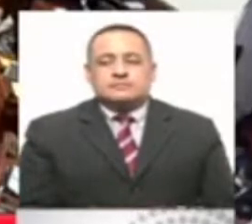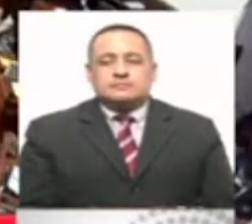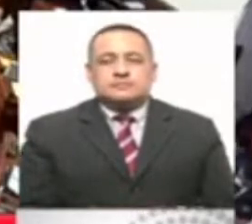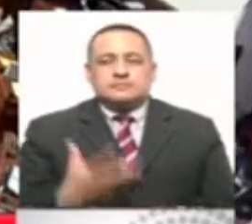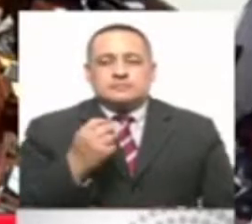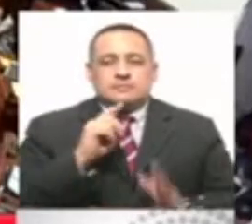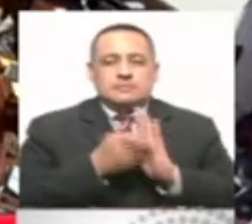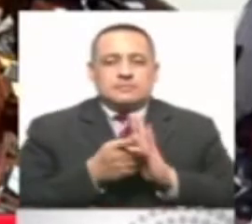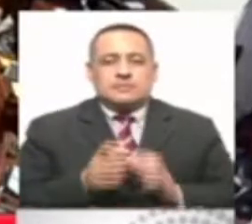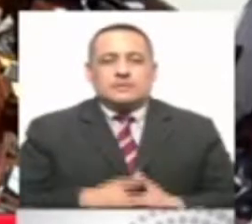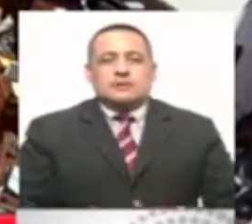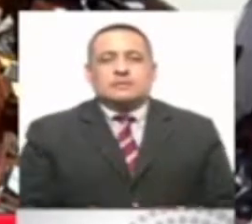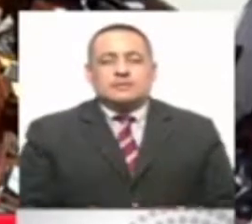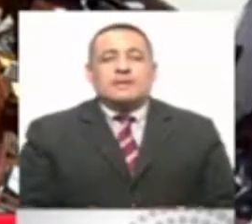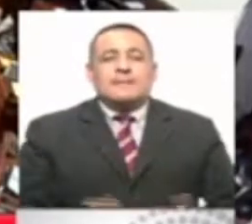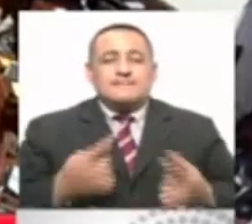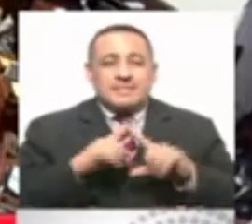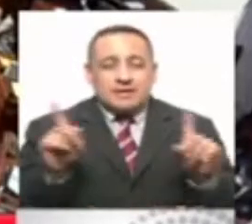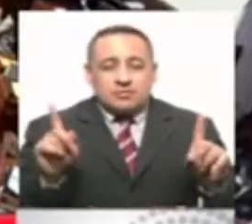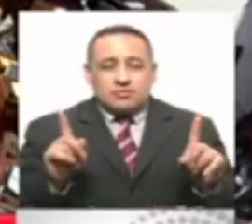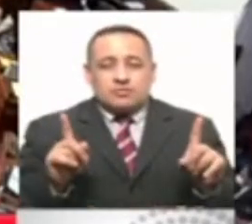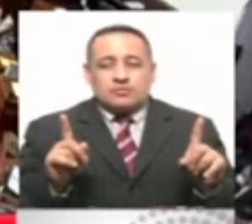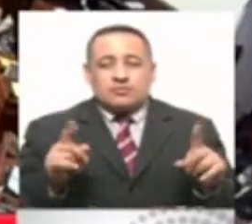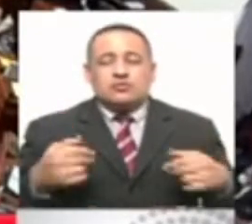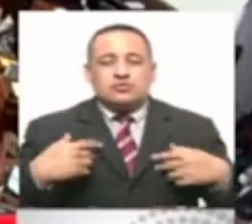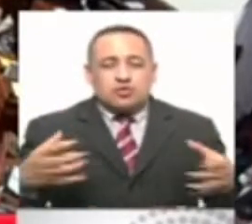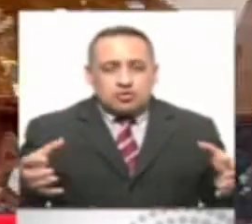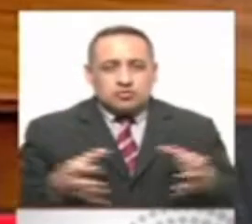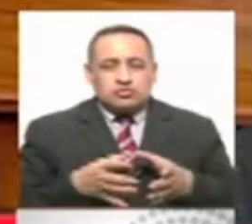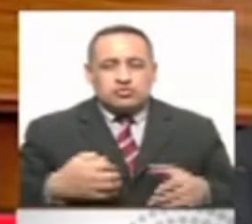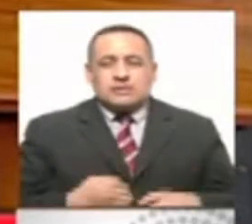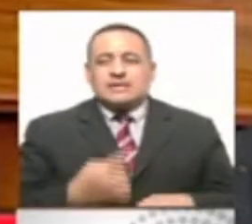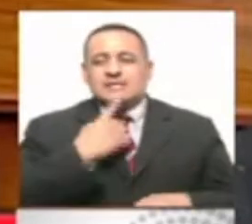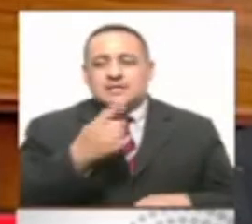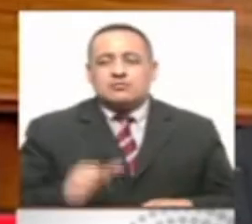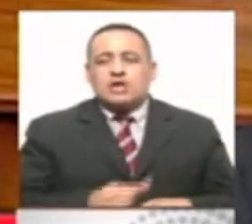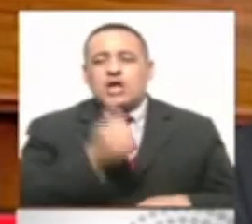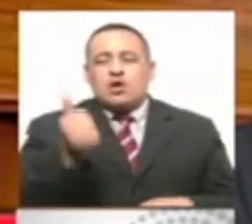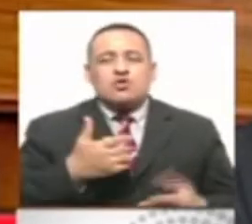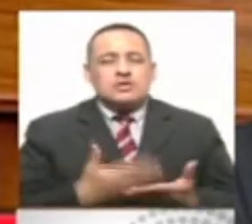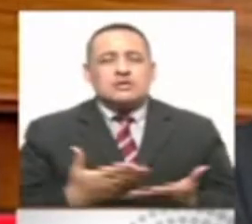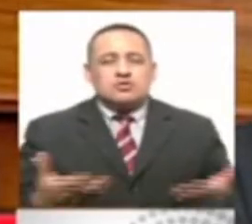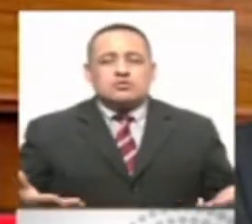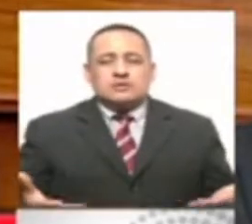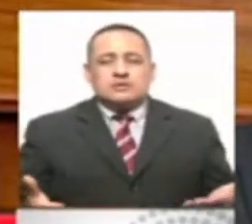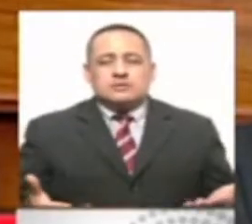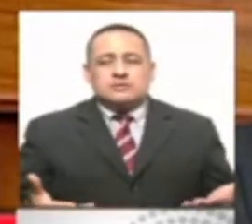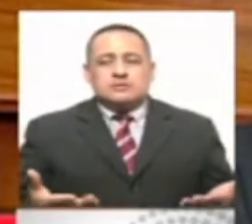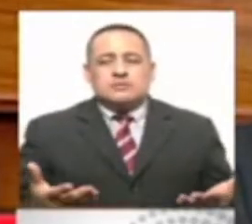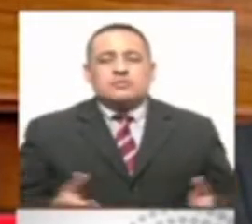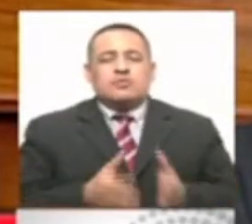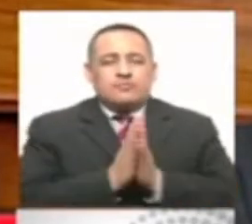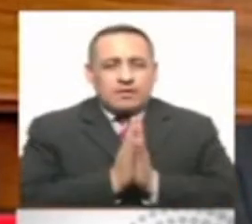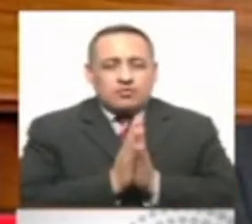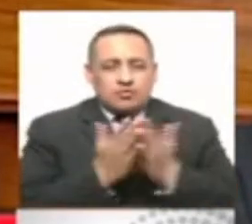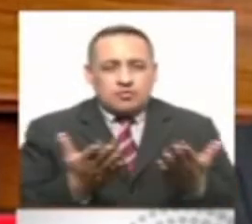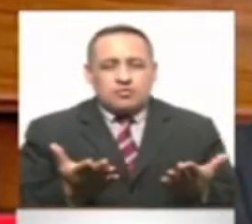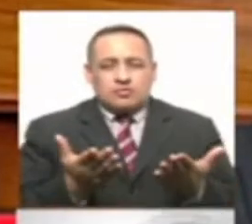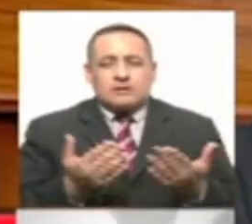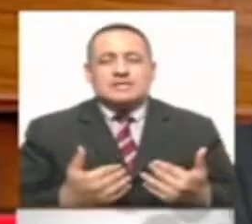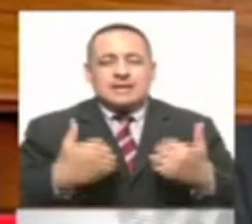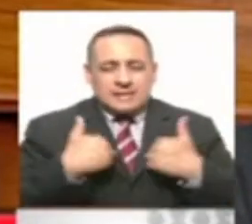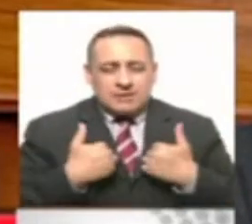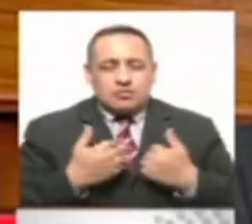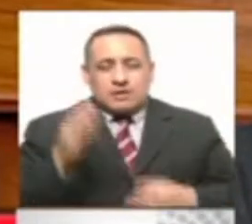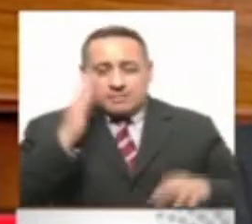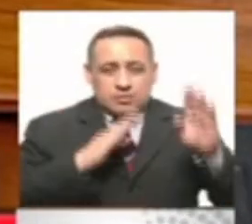30 segundos. Pero nosotros estamos en otras cosas. Por favor, tenemos